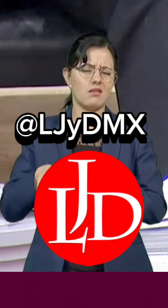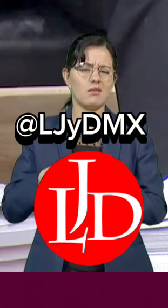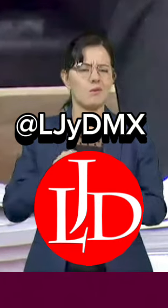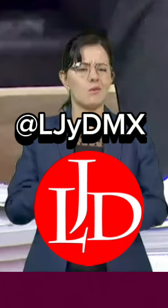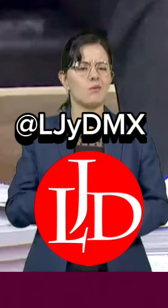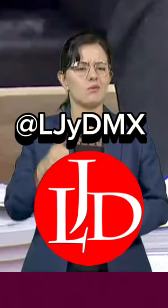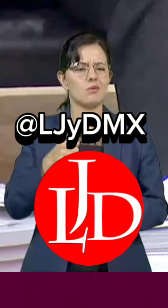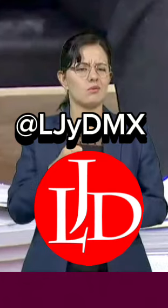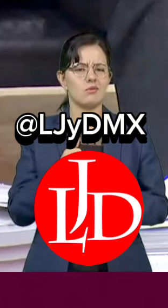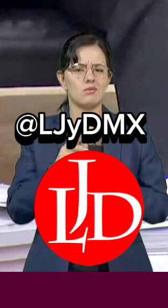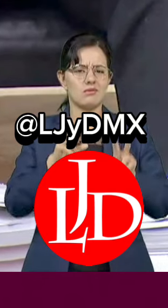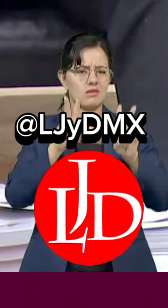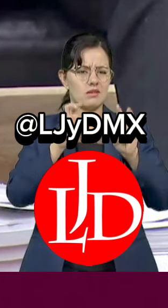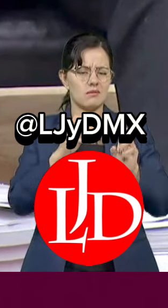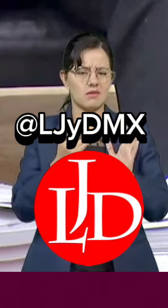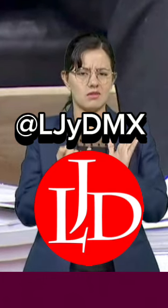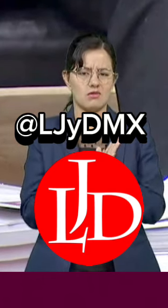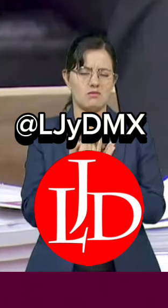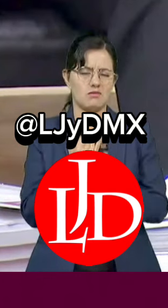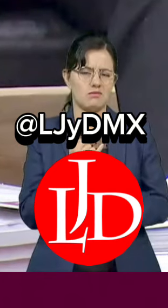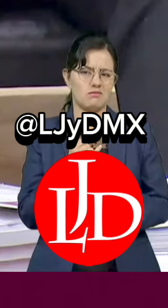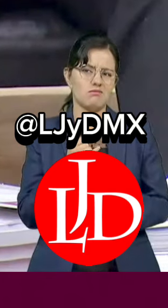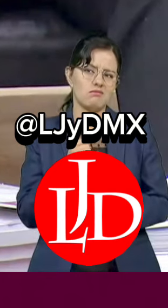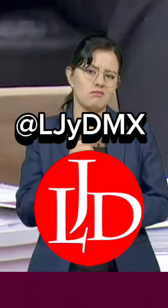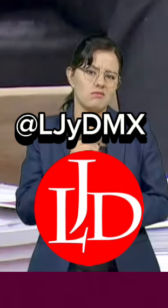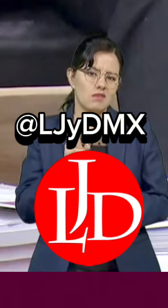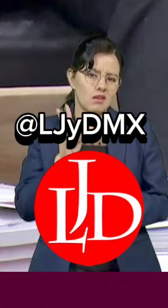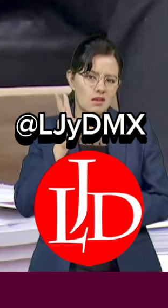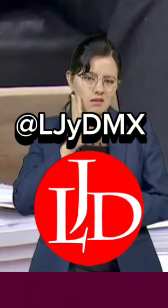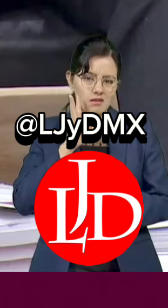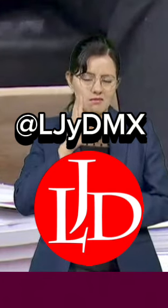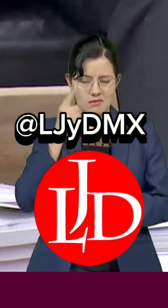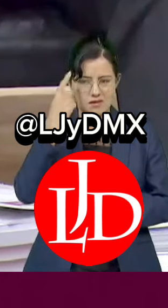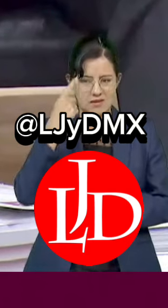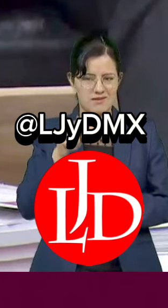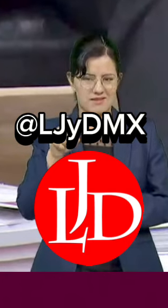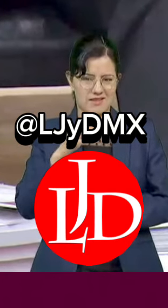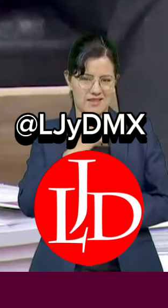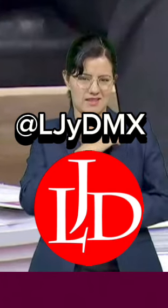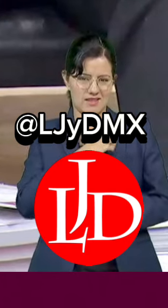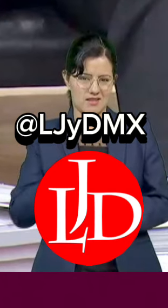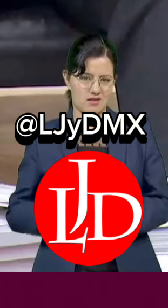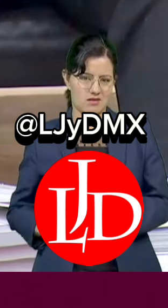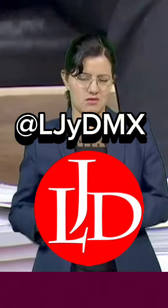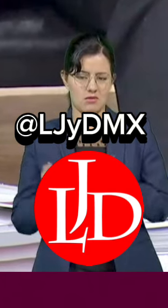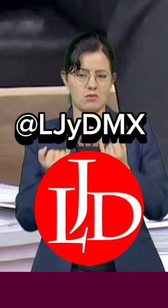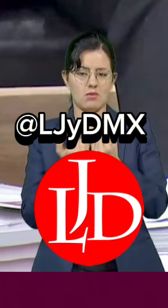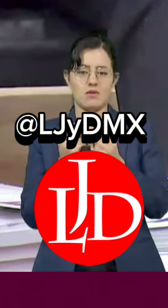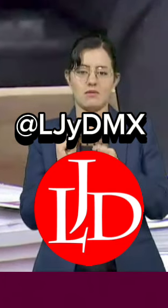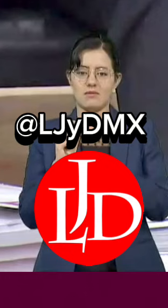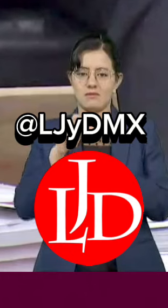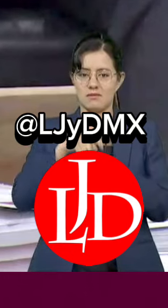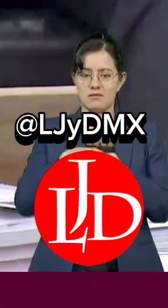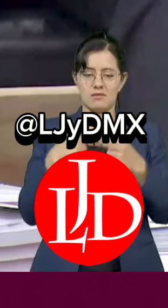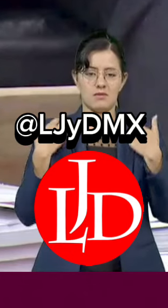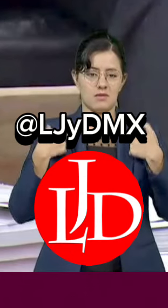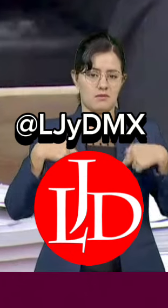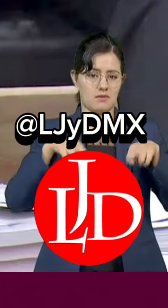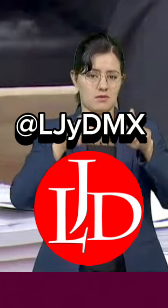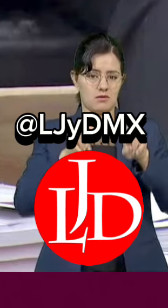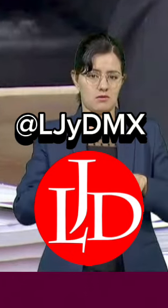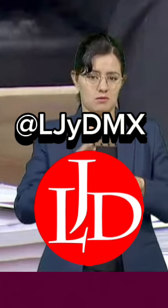determinante para resolver una candidatura y mucho más el acceso a un cargo de representación